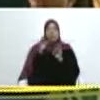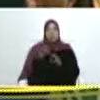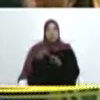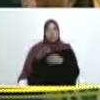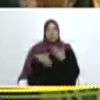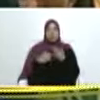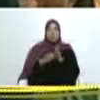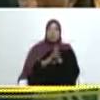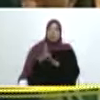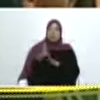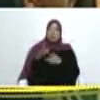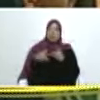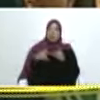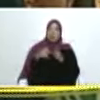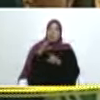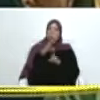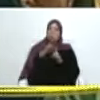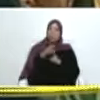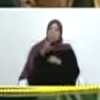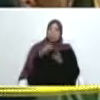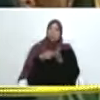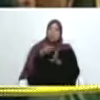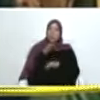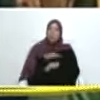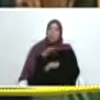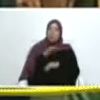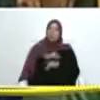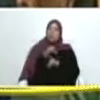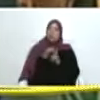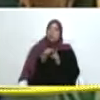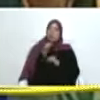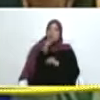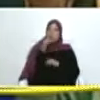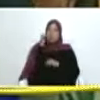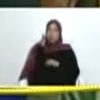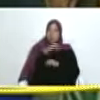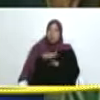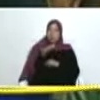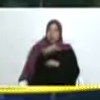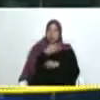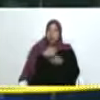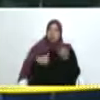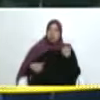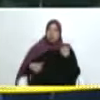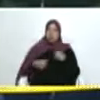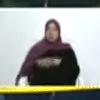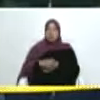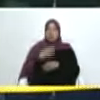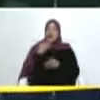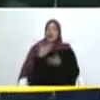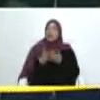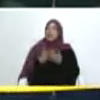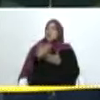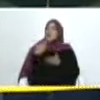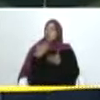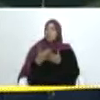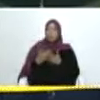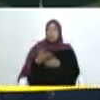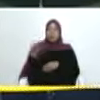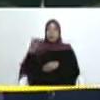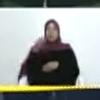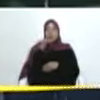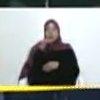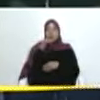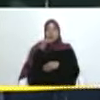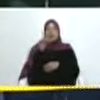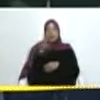para avanzar hacia la construcción del ecosocialismo, que es lo que nos ha indicado nuestro comandante presidente. Gracias, José. Muy importante lo que José está